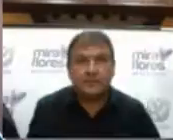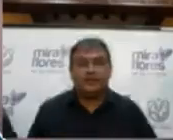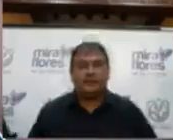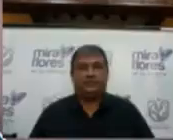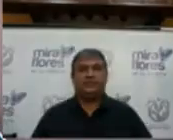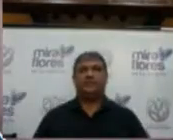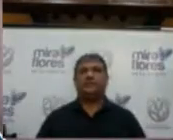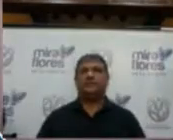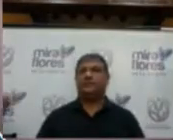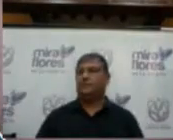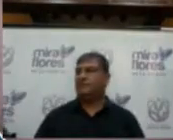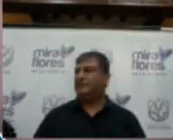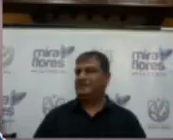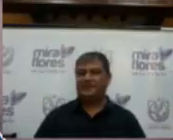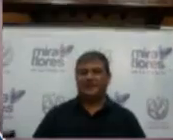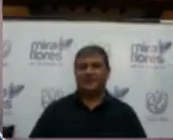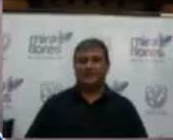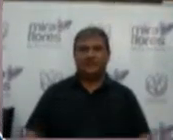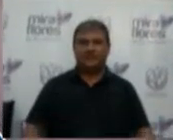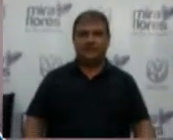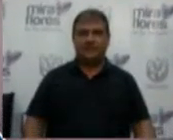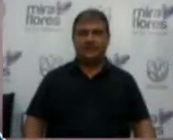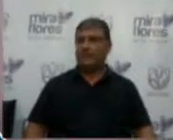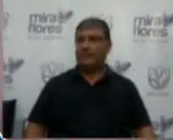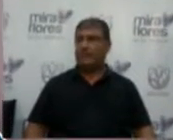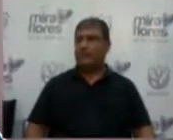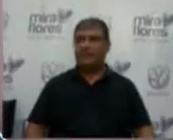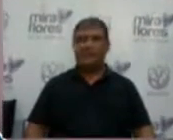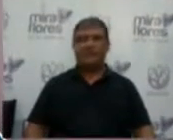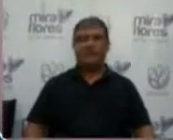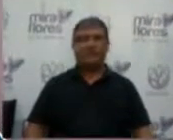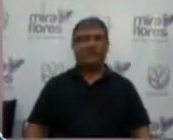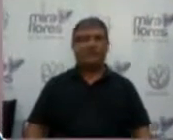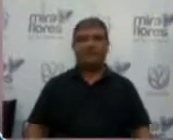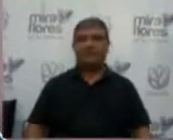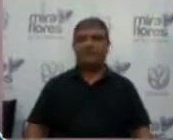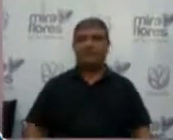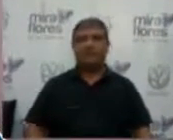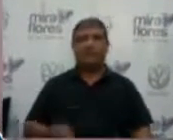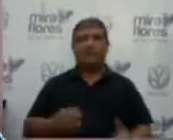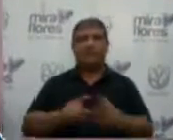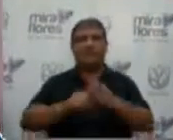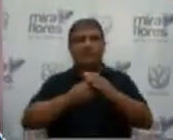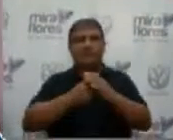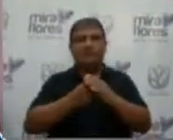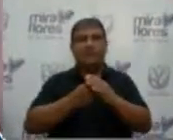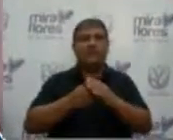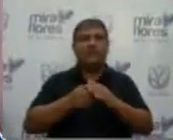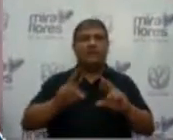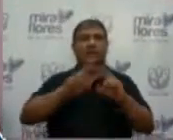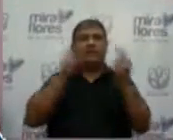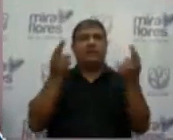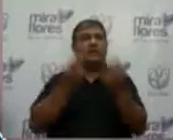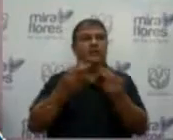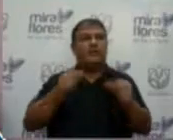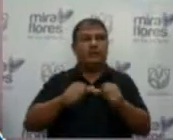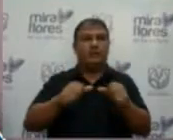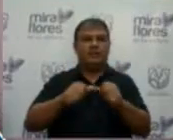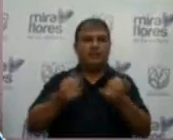Ya las 9 y 16 minutos, vamos a dar inicio a la sesión de la